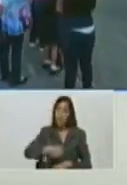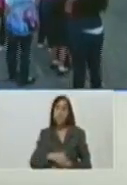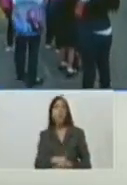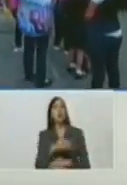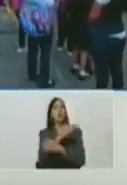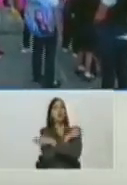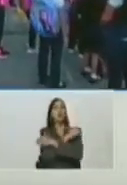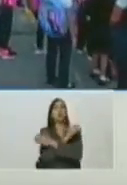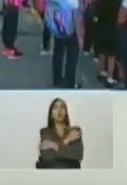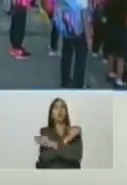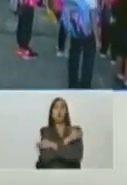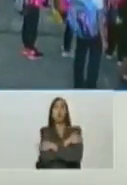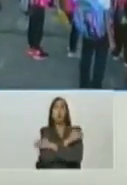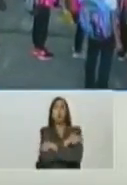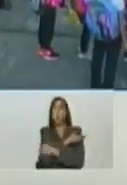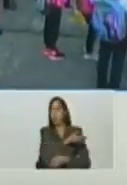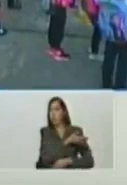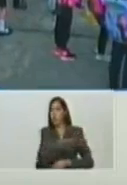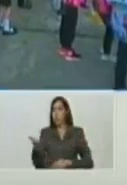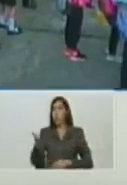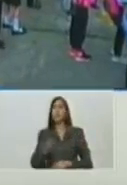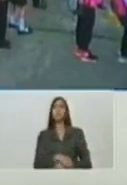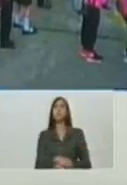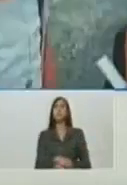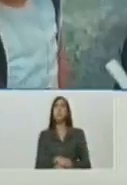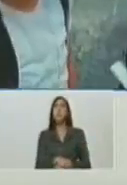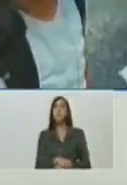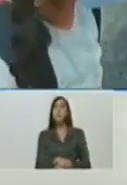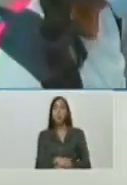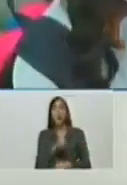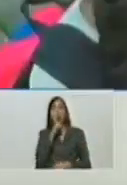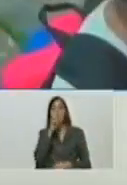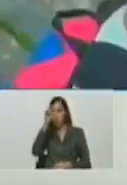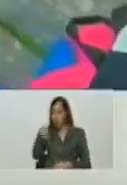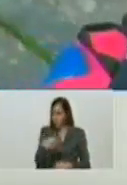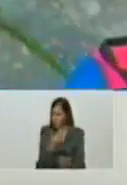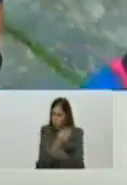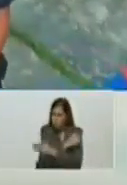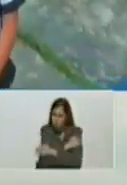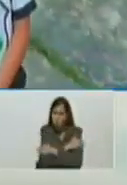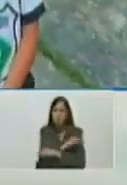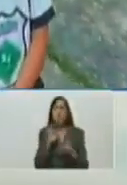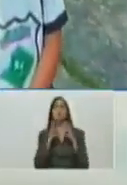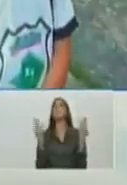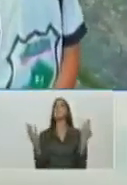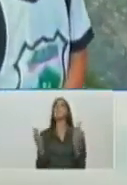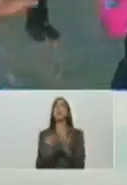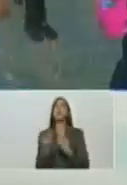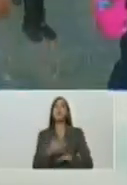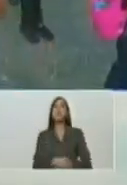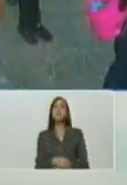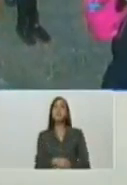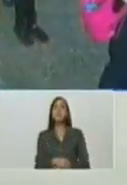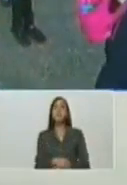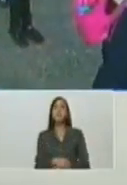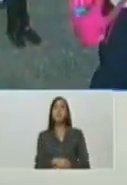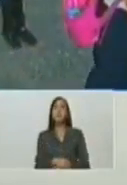los padres, a las abuelas, a los abuelos, a